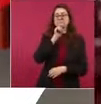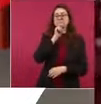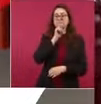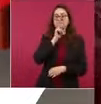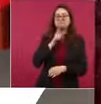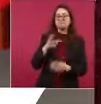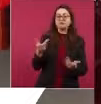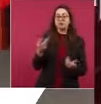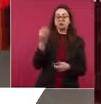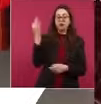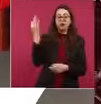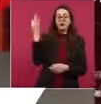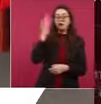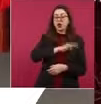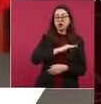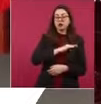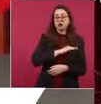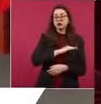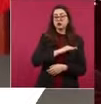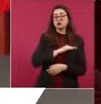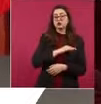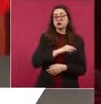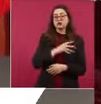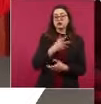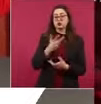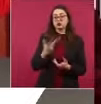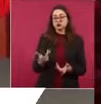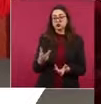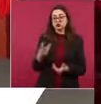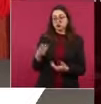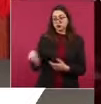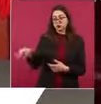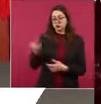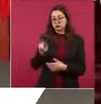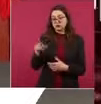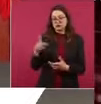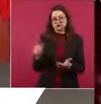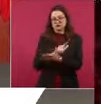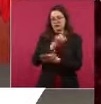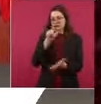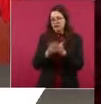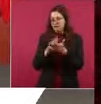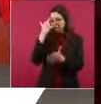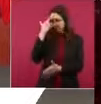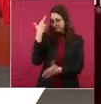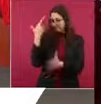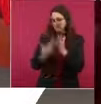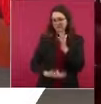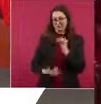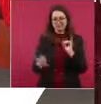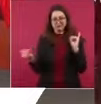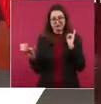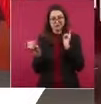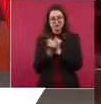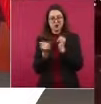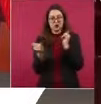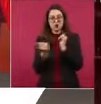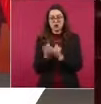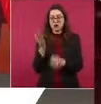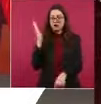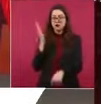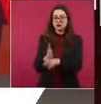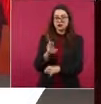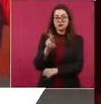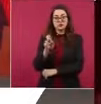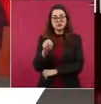de la sospecha. Algunos amigos de García Luna también lo han defendido o de plano lo han exonerado, también como lo ha